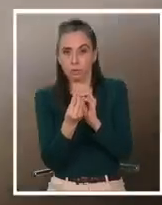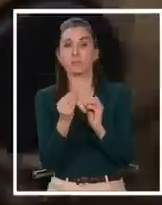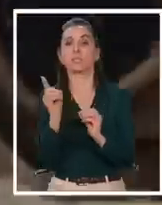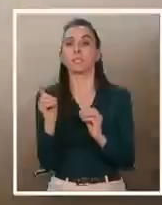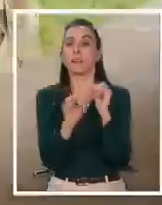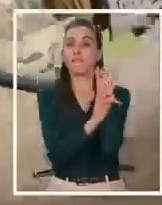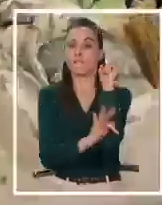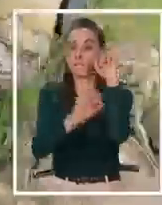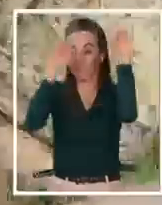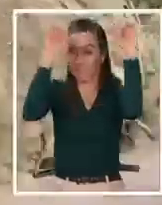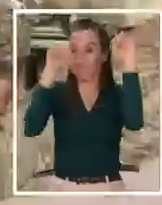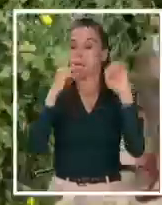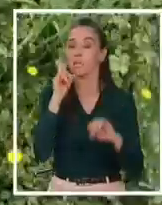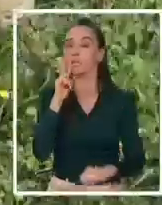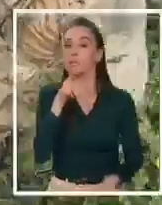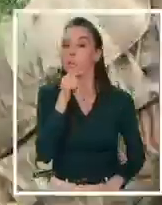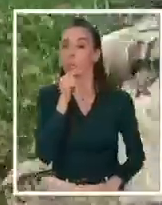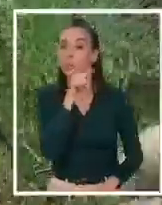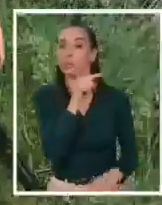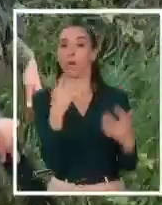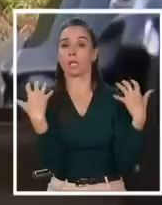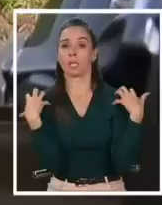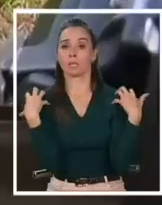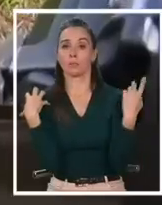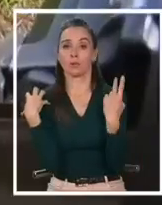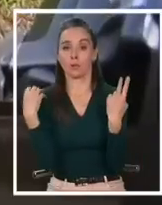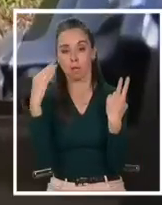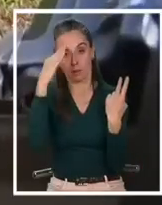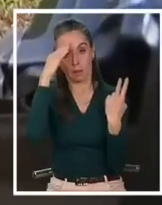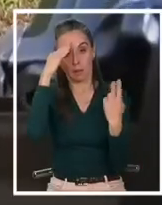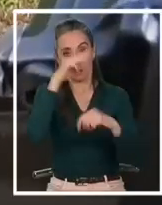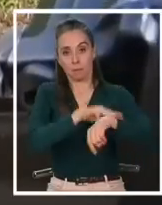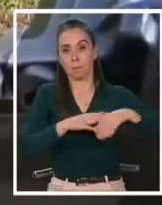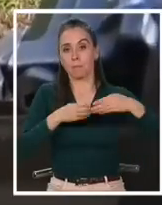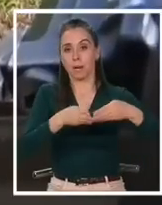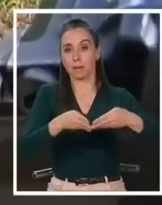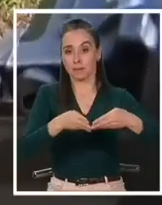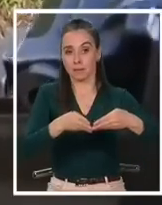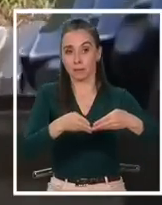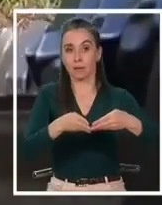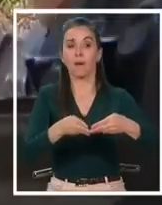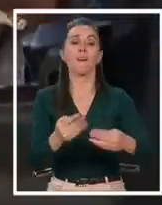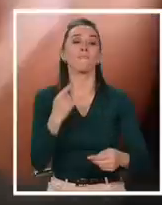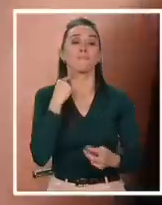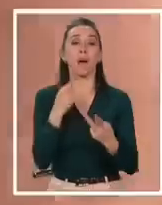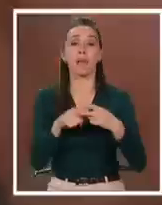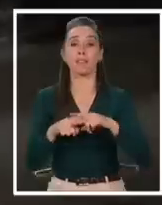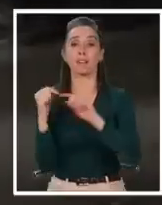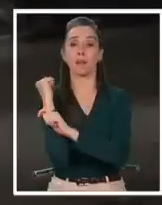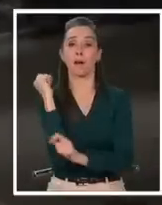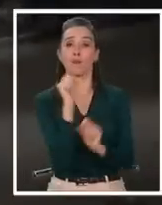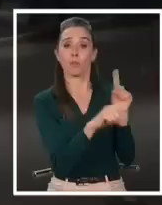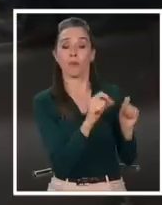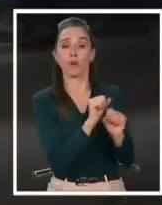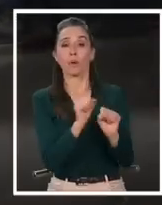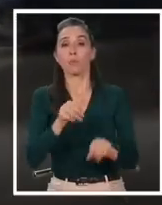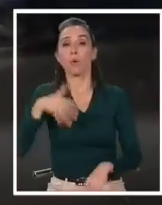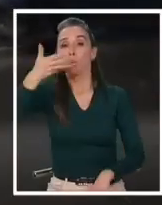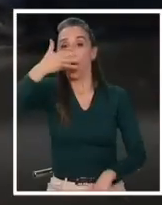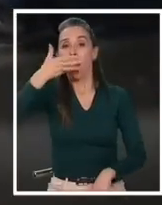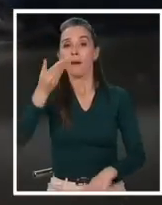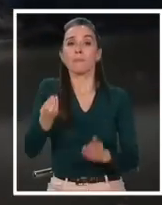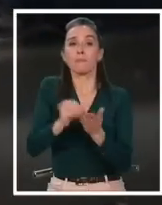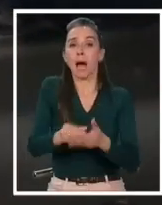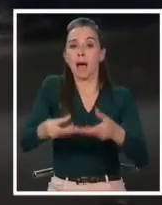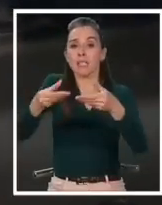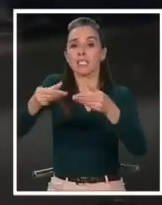deja lugar a dudas sobre la responsabilidad de los infantes de Marina. Por una falla técnica, la defensa no pudo exponer más